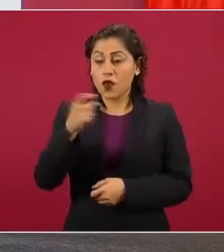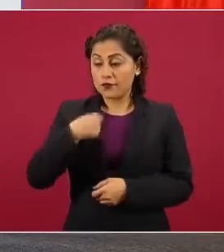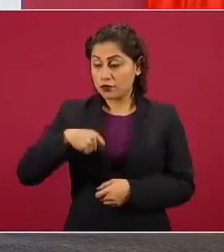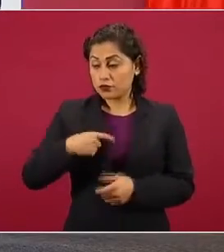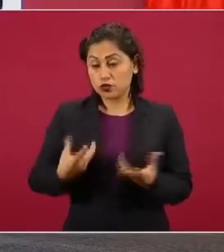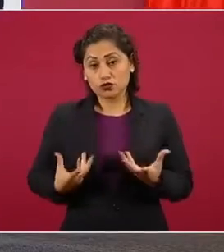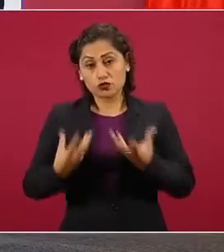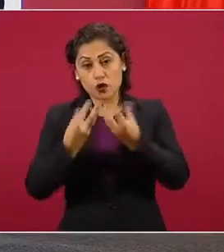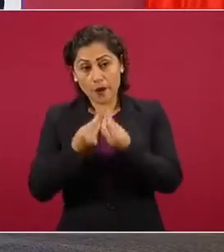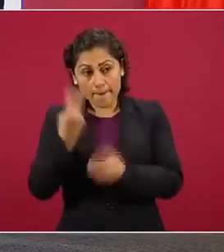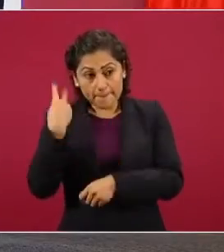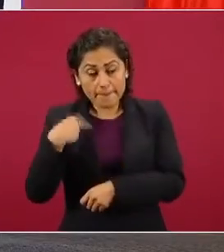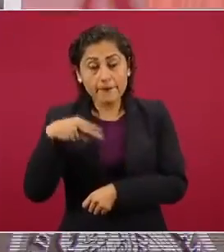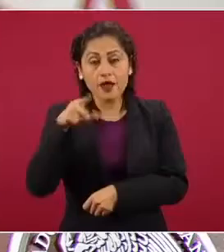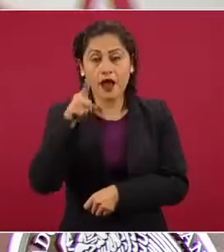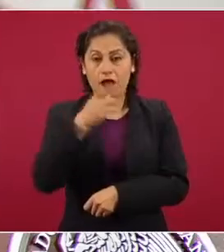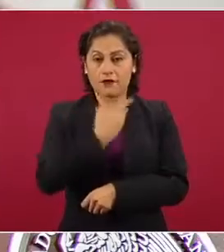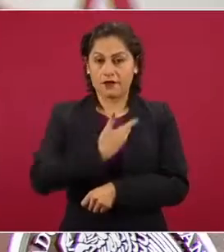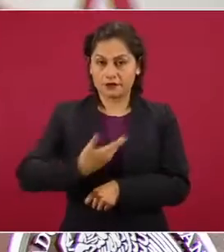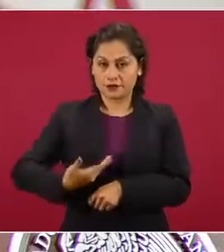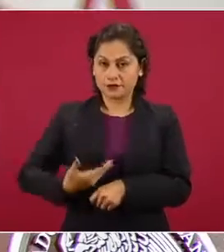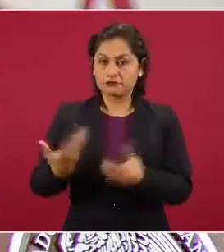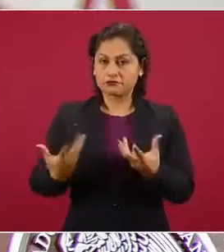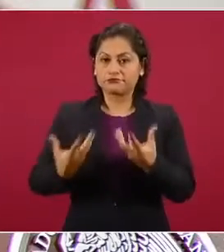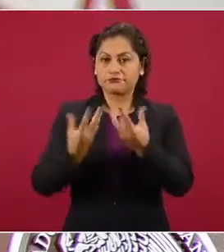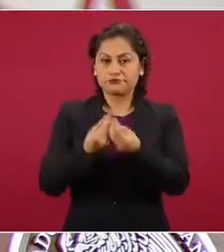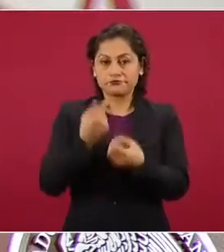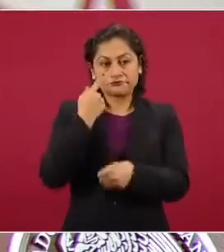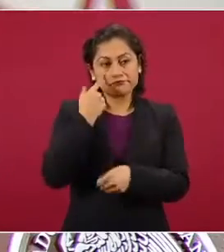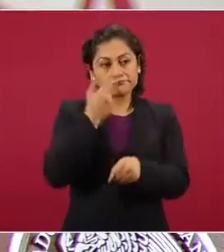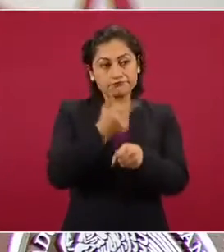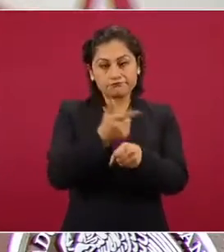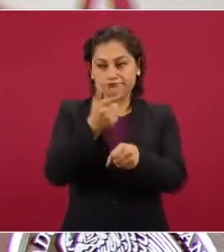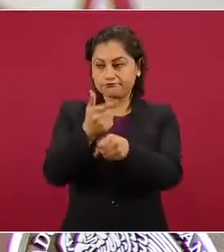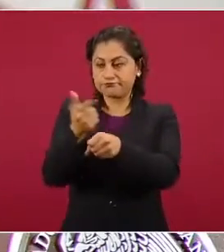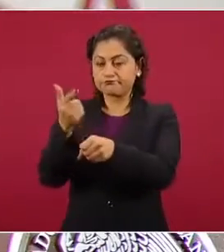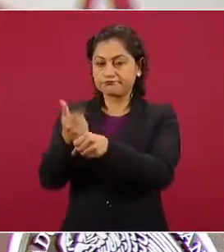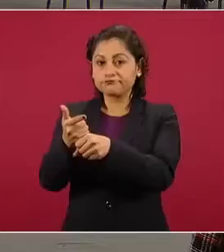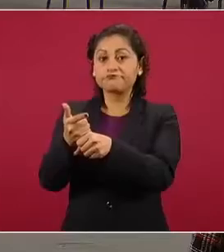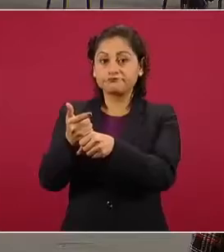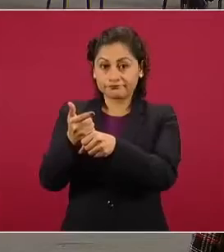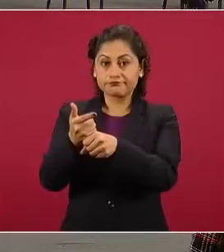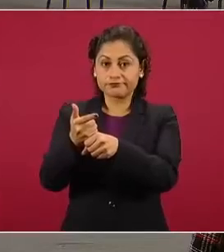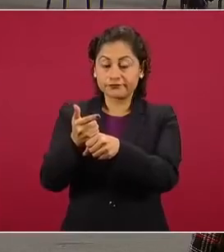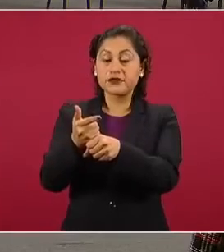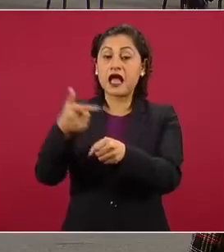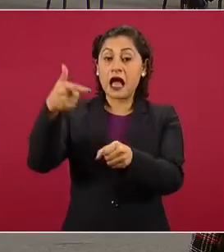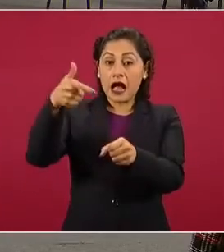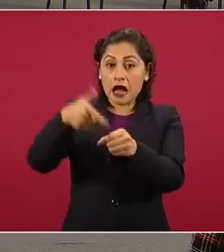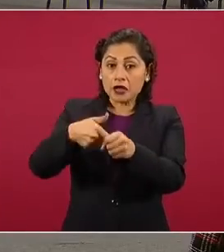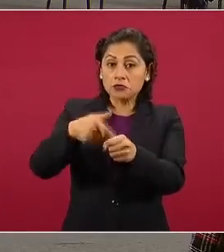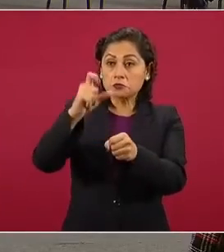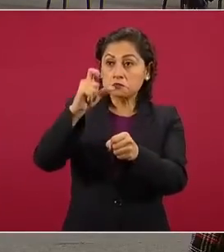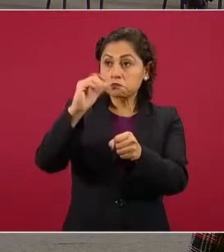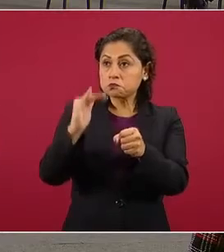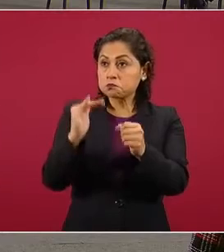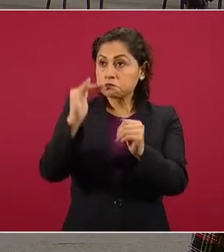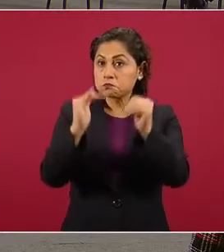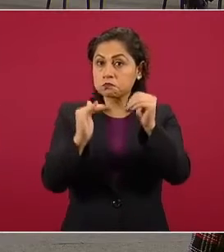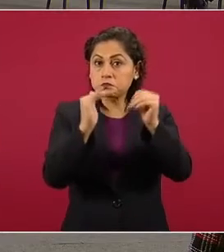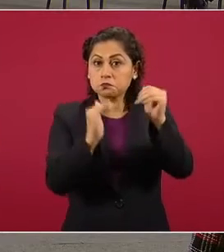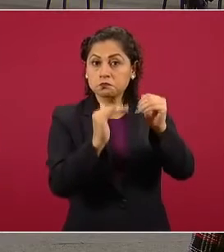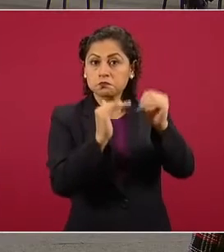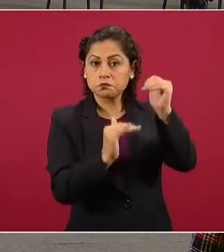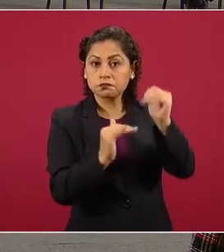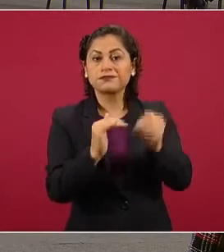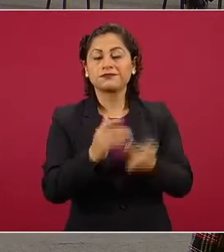giras, uno puede ir viendo en las gasolinerías pues precios más bajos de lo que observa en el resto del país.